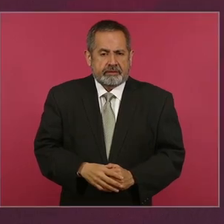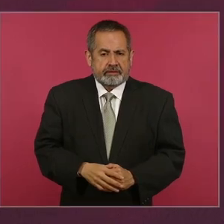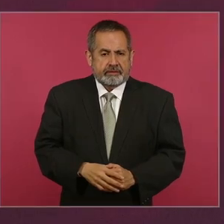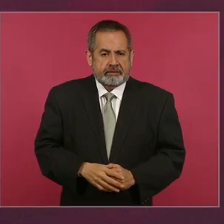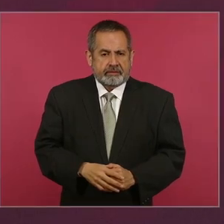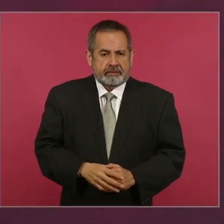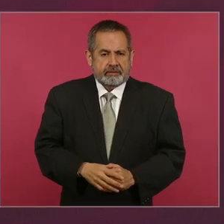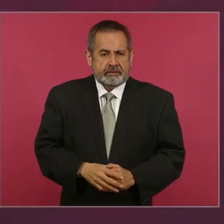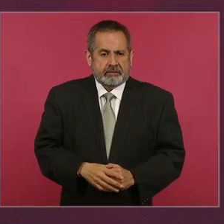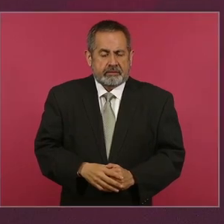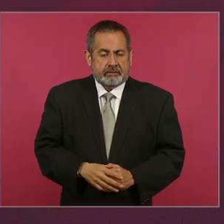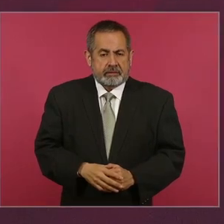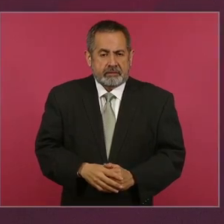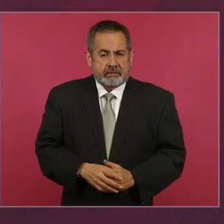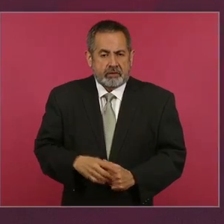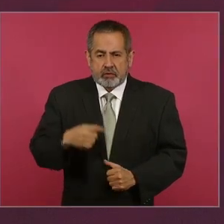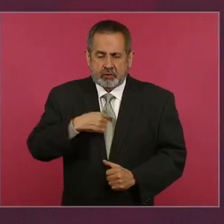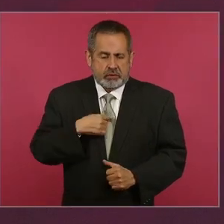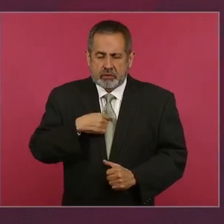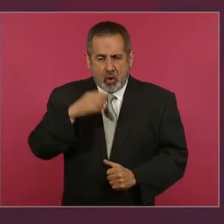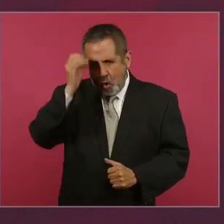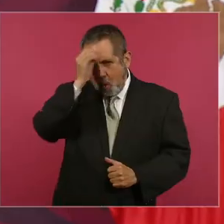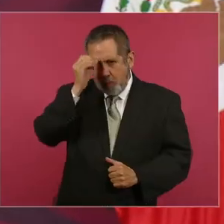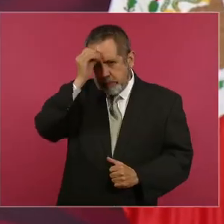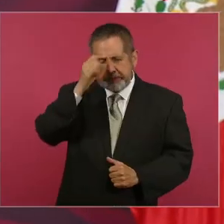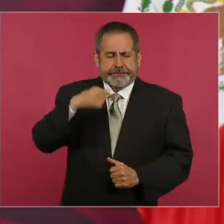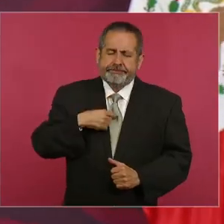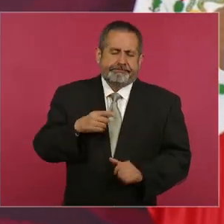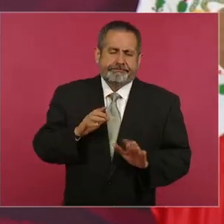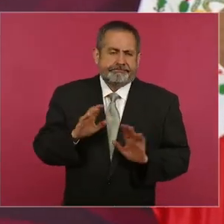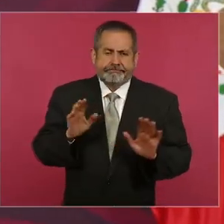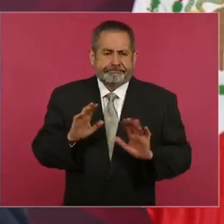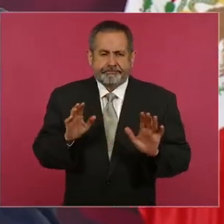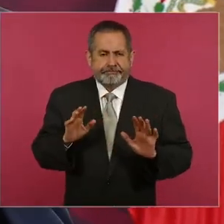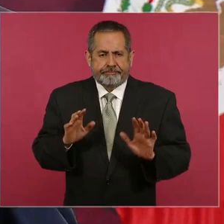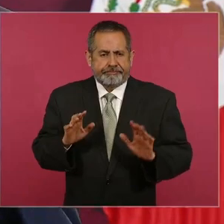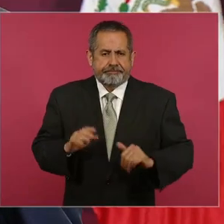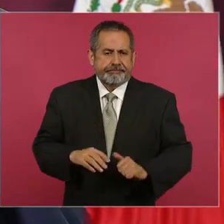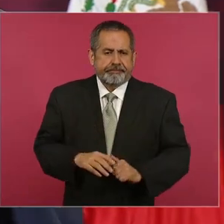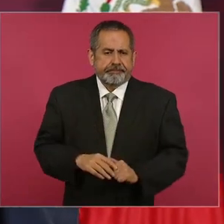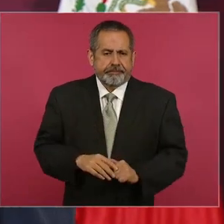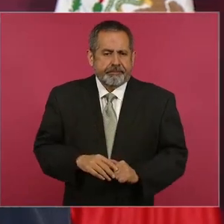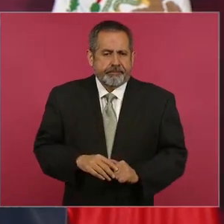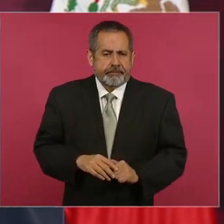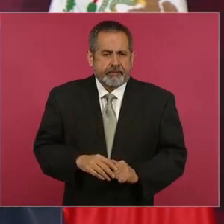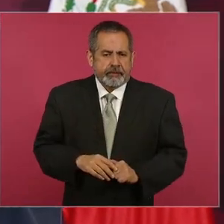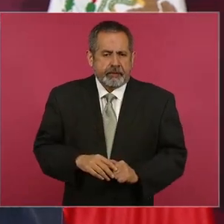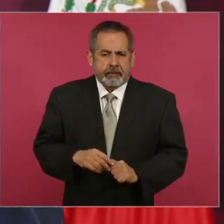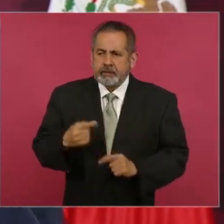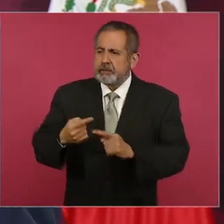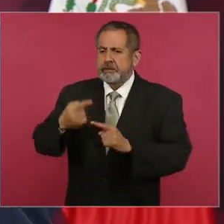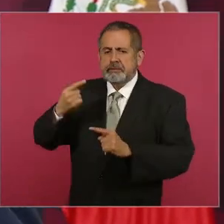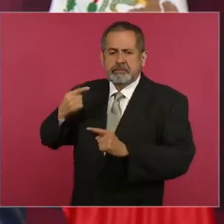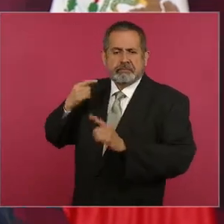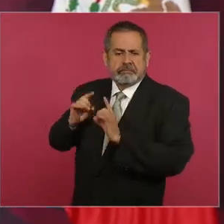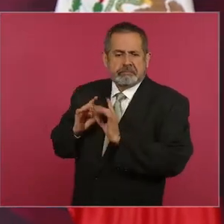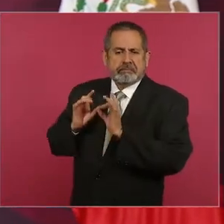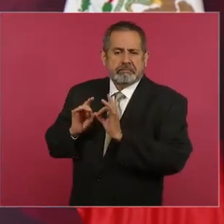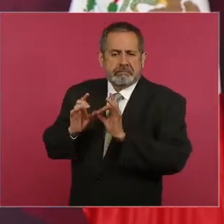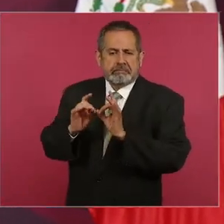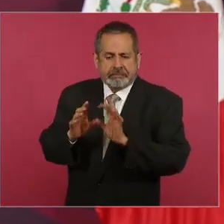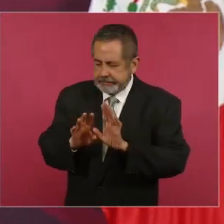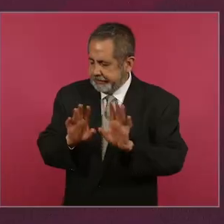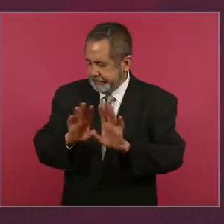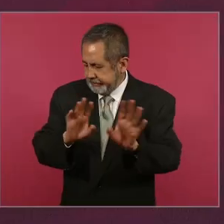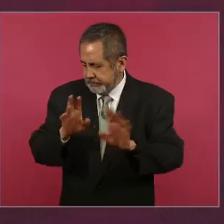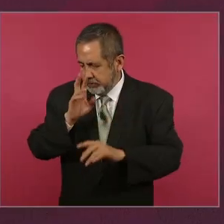Y no voy a opinar sobre lo que ha venido sucediendo